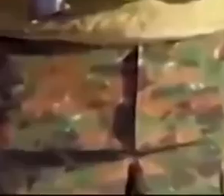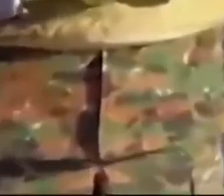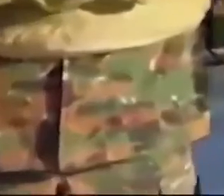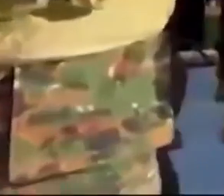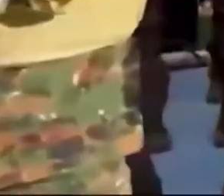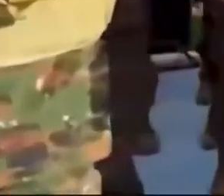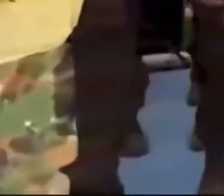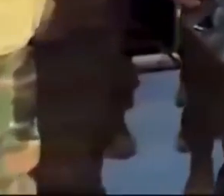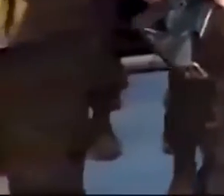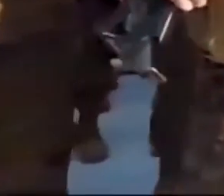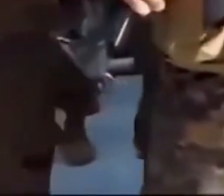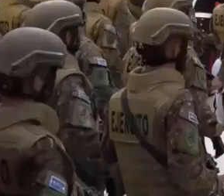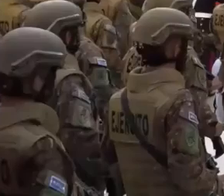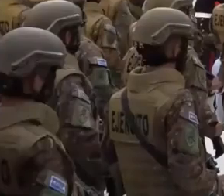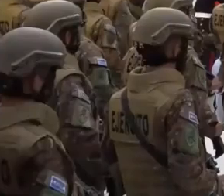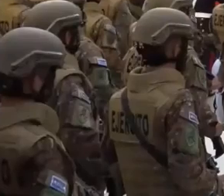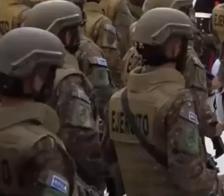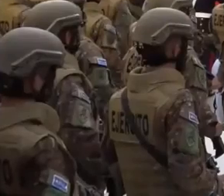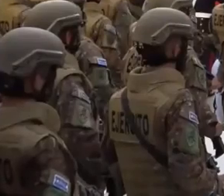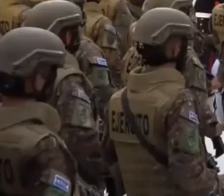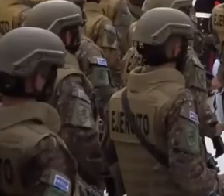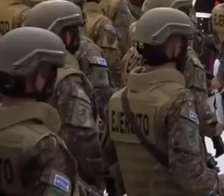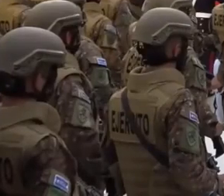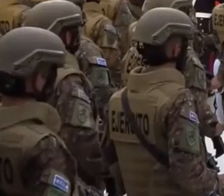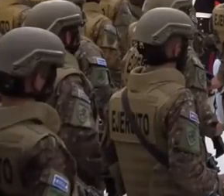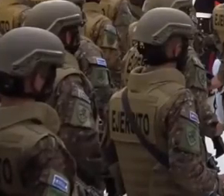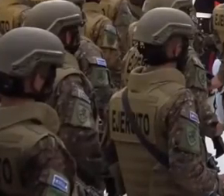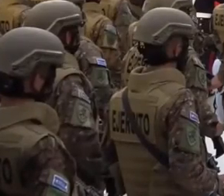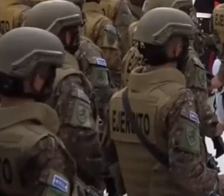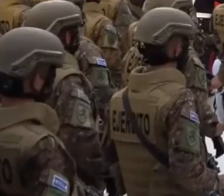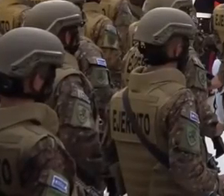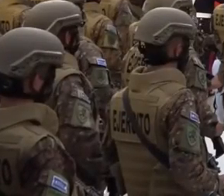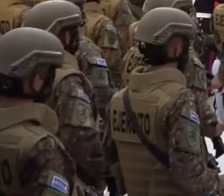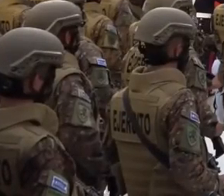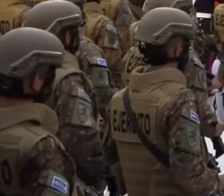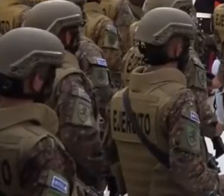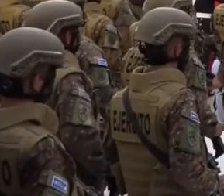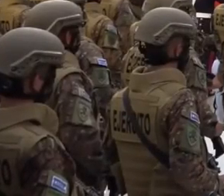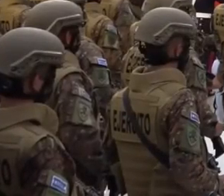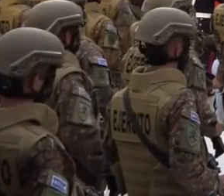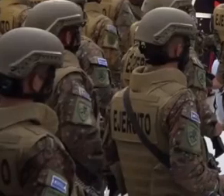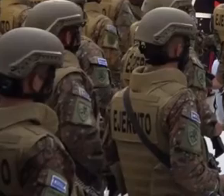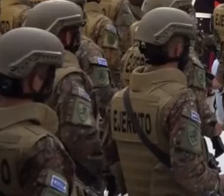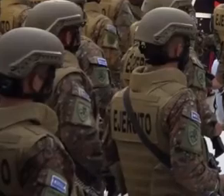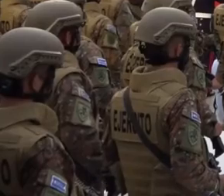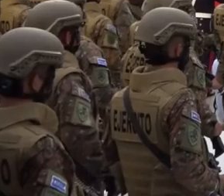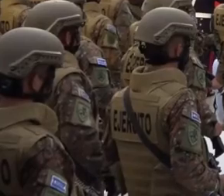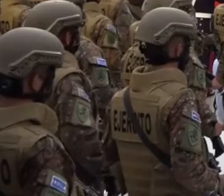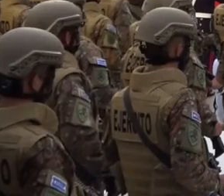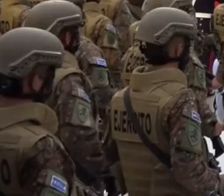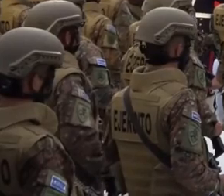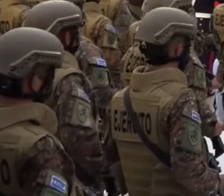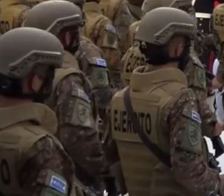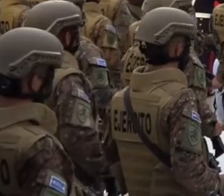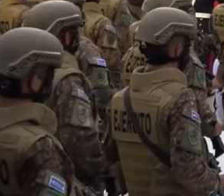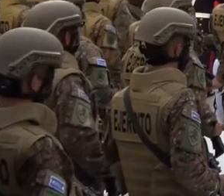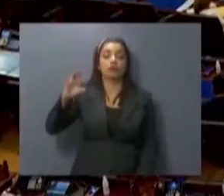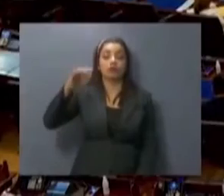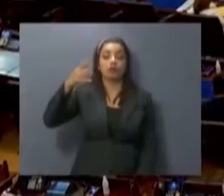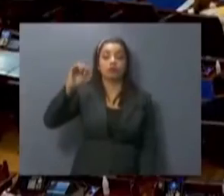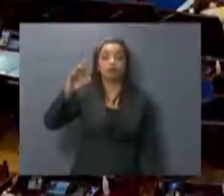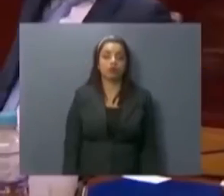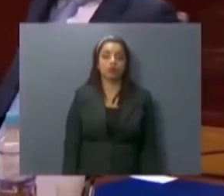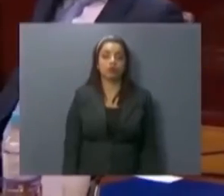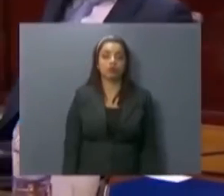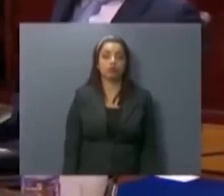del COVID-19. Además, subrayó que al momento de la destitución del fiscal general Raúl Melara,